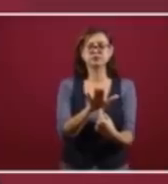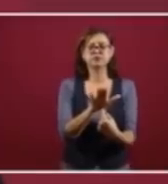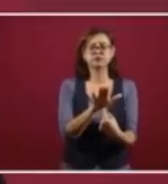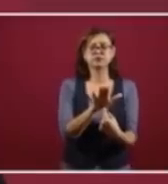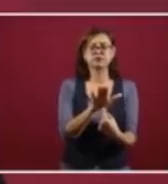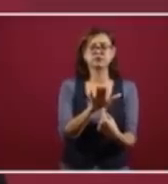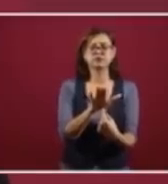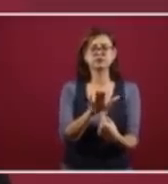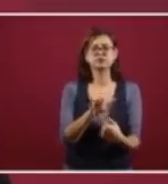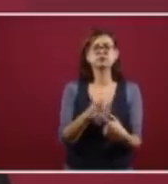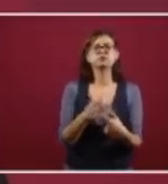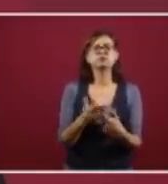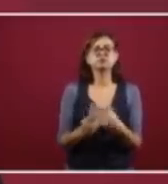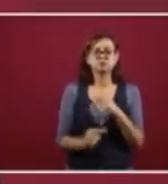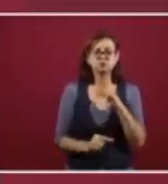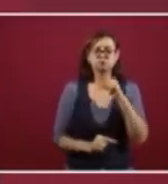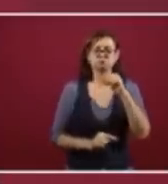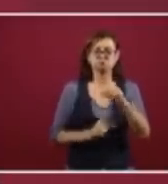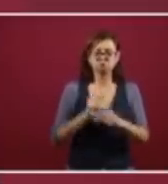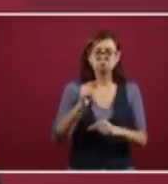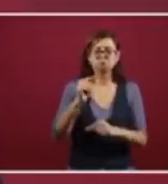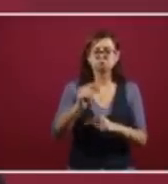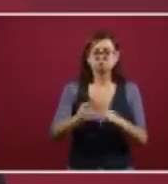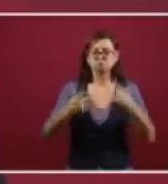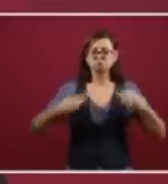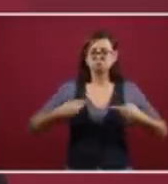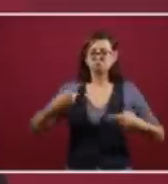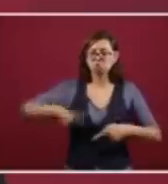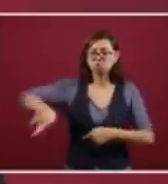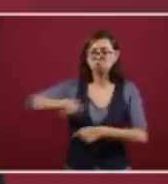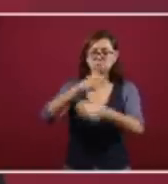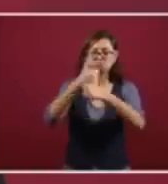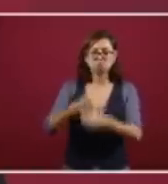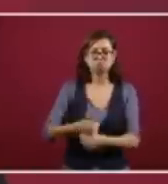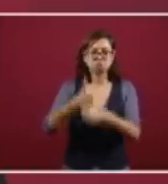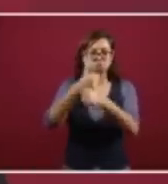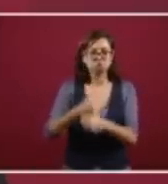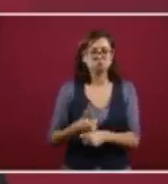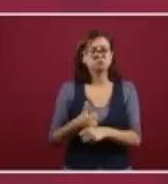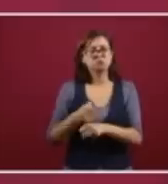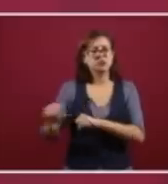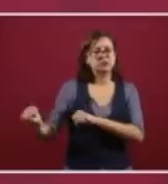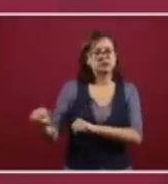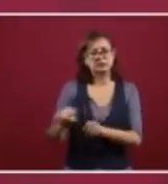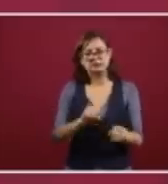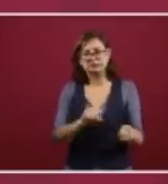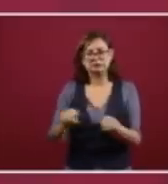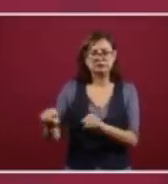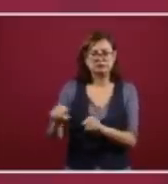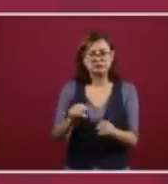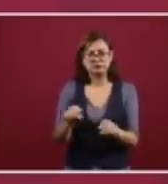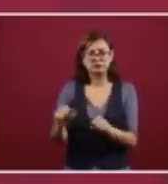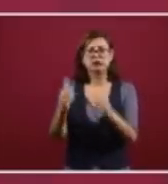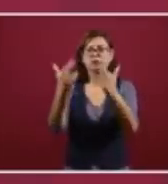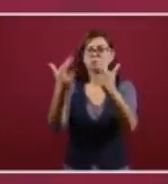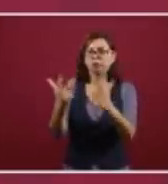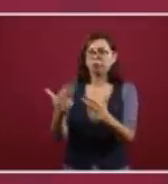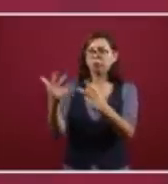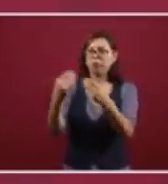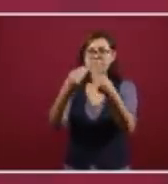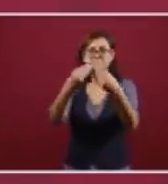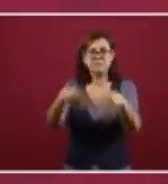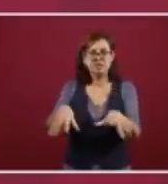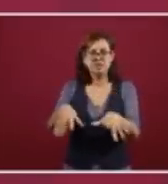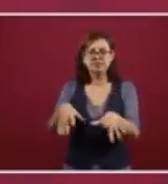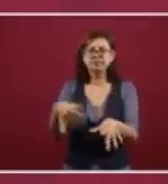cómo fueron atendidos los damnificados de los sismos. Entiendo que es